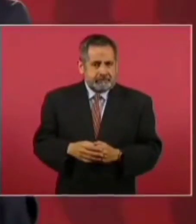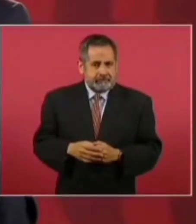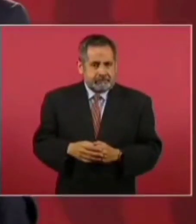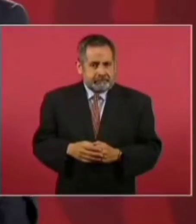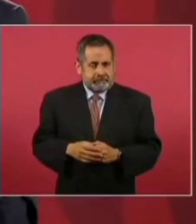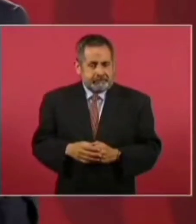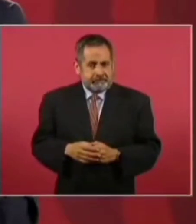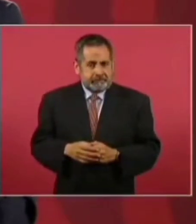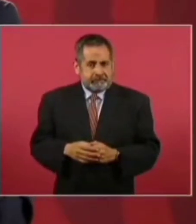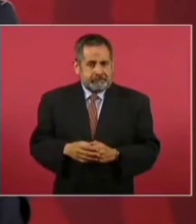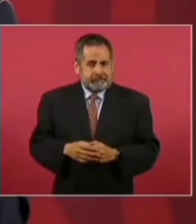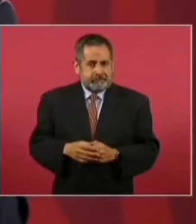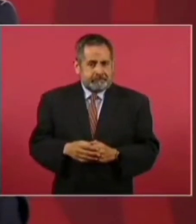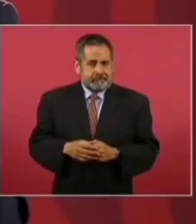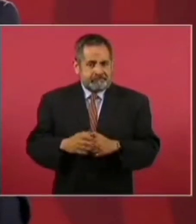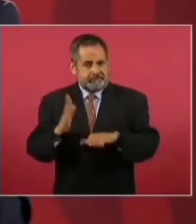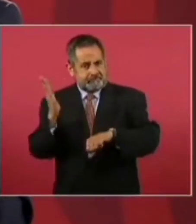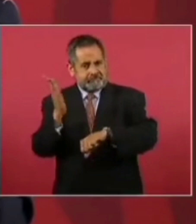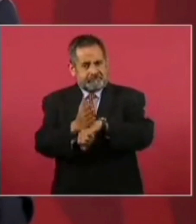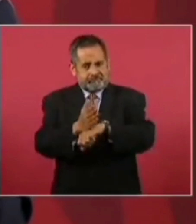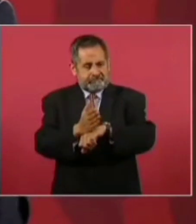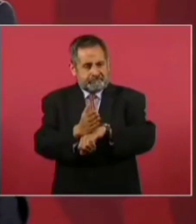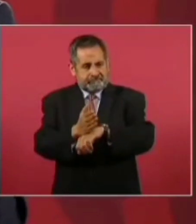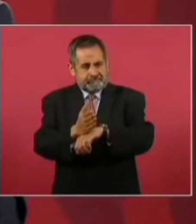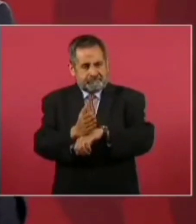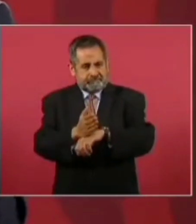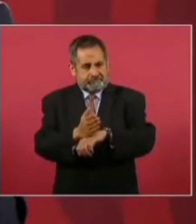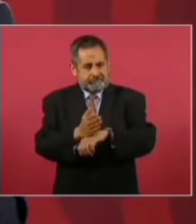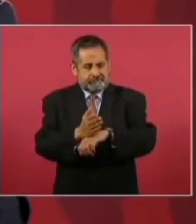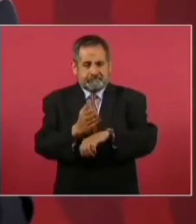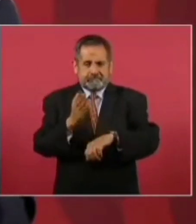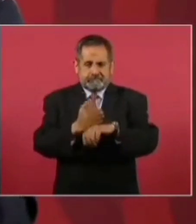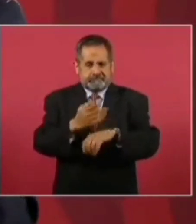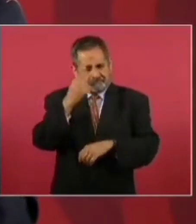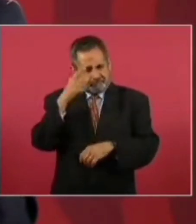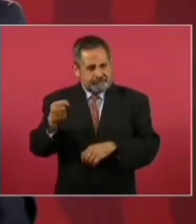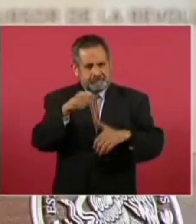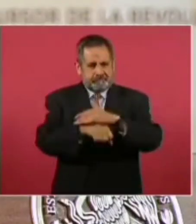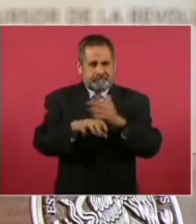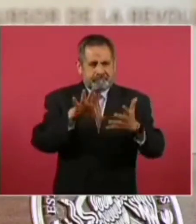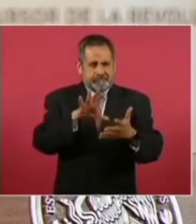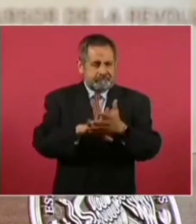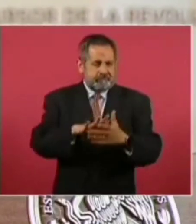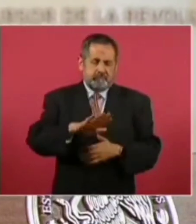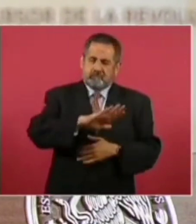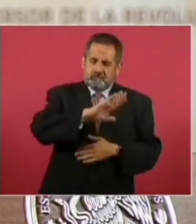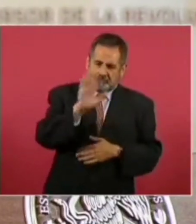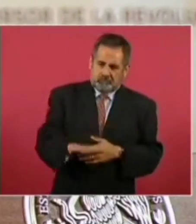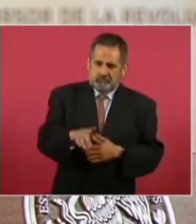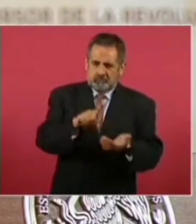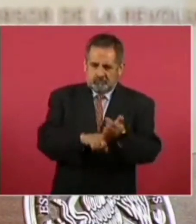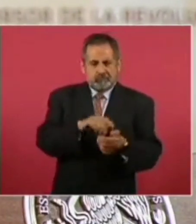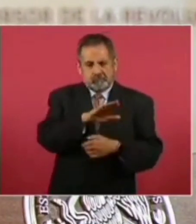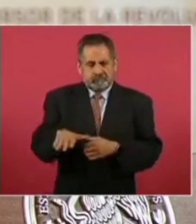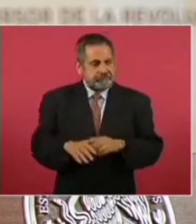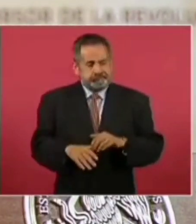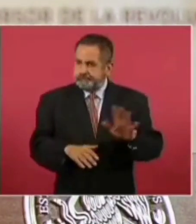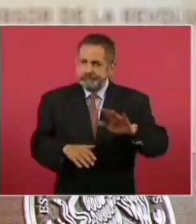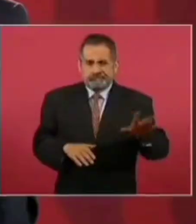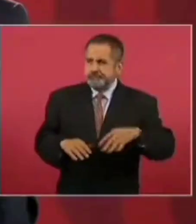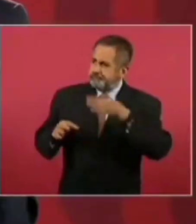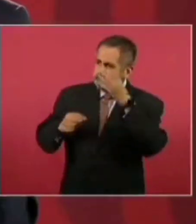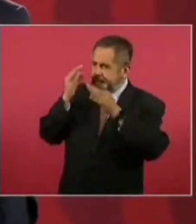a pena máxima y a morir en prisión, hay que empezar la